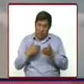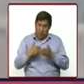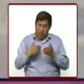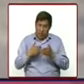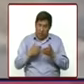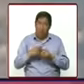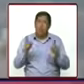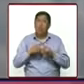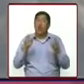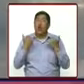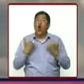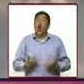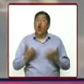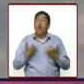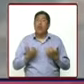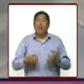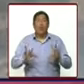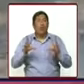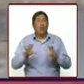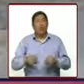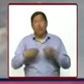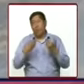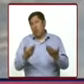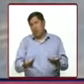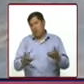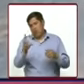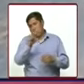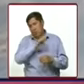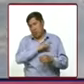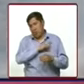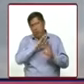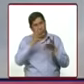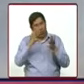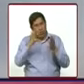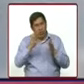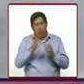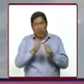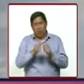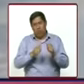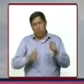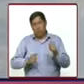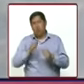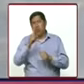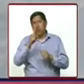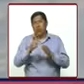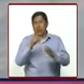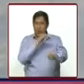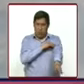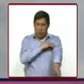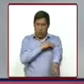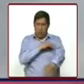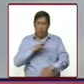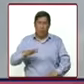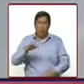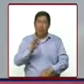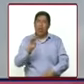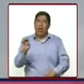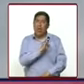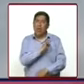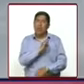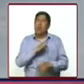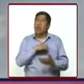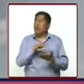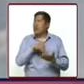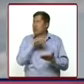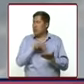lugar. Sin embargo, hoy ya no hay presencia policial en el sector. Ha retrocedido a 1 kilómetro hacia el este, es decir, más al